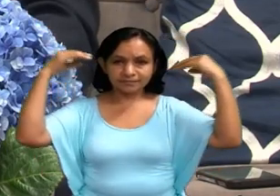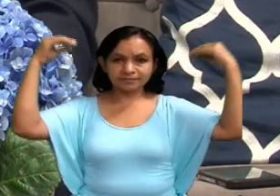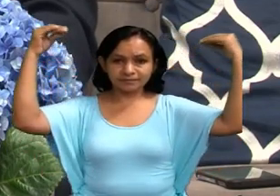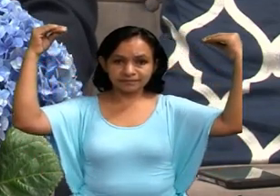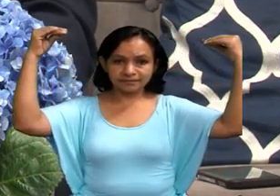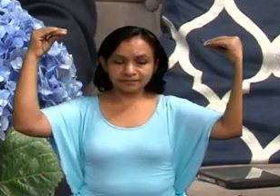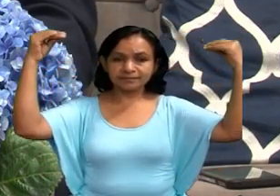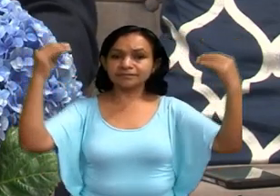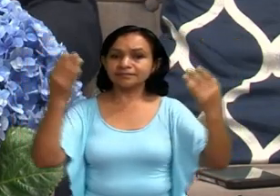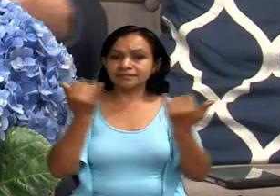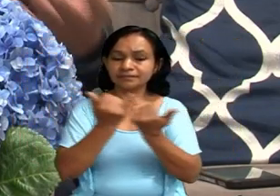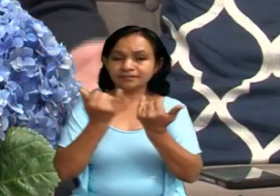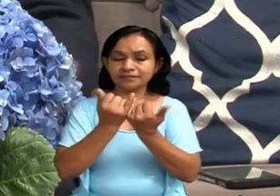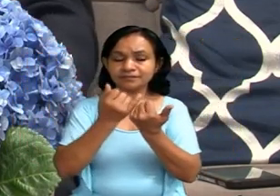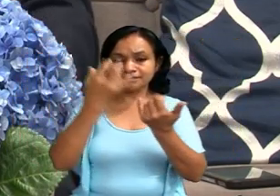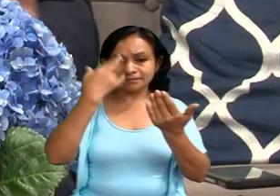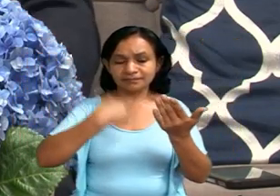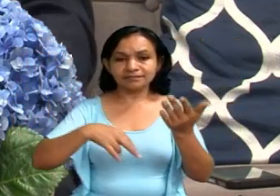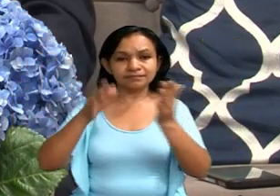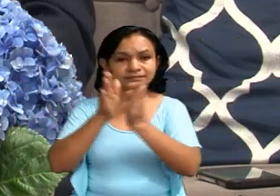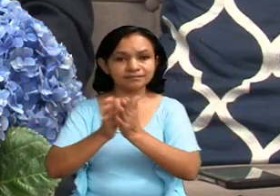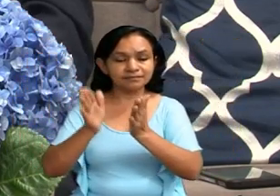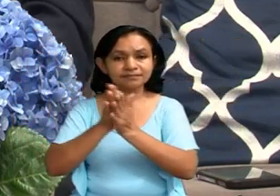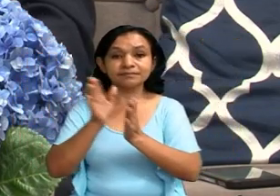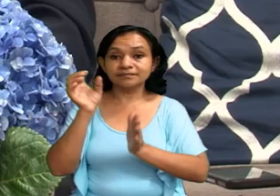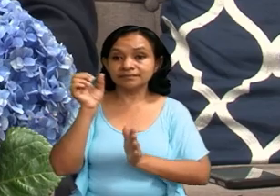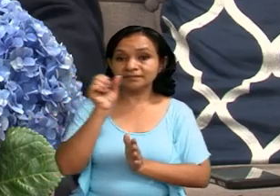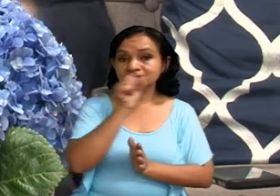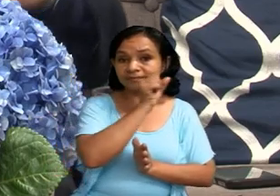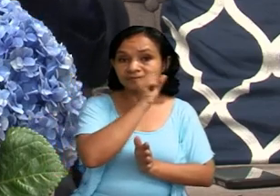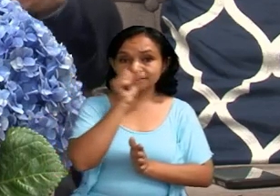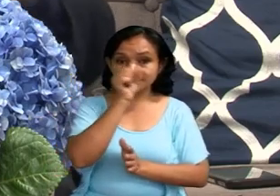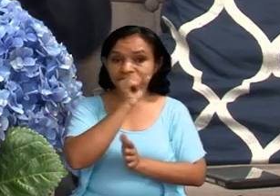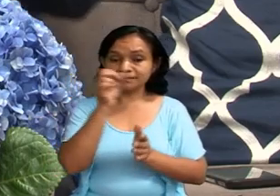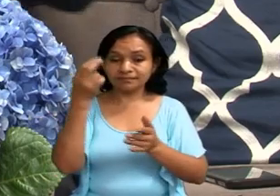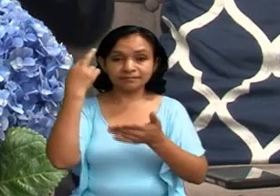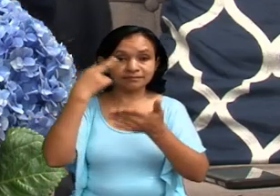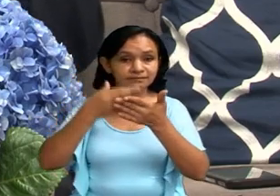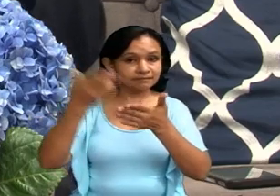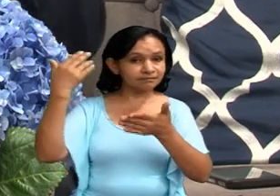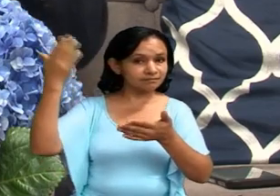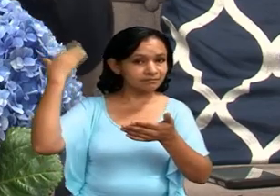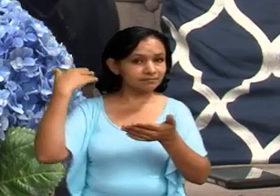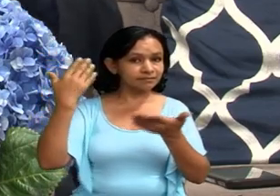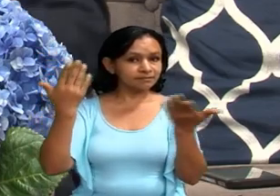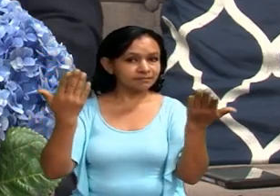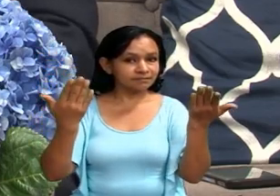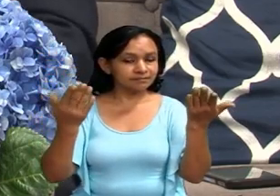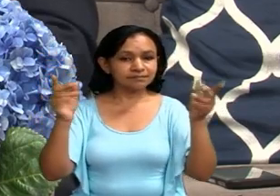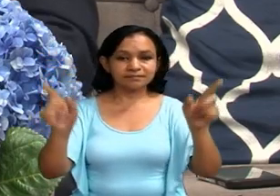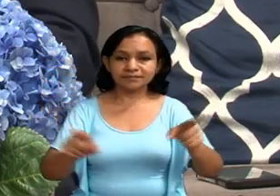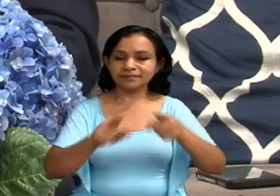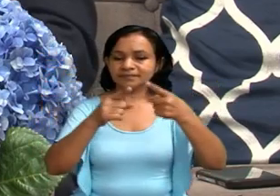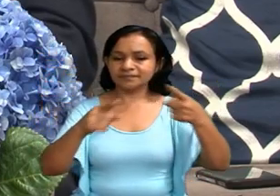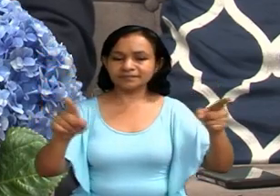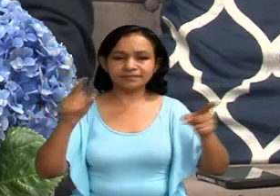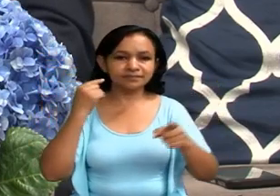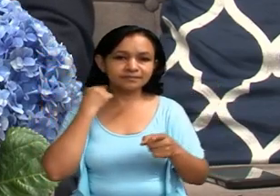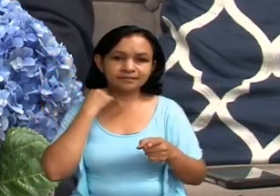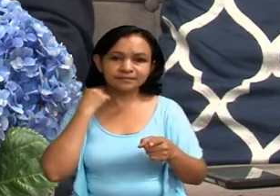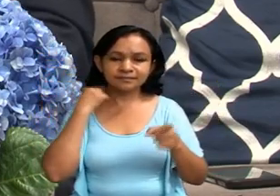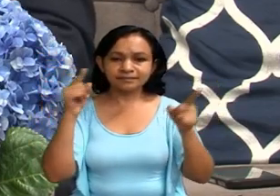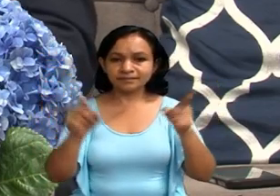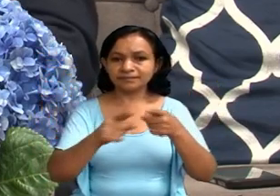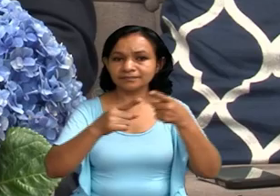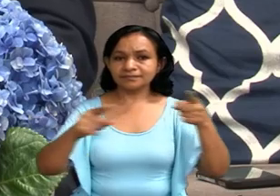la religión católica, evangélica, adventista. Entonces, todo gira también alrededor de la música. Por ejemplo, ahí hacen